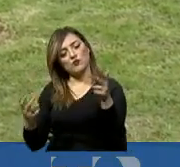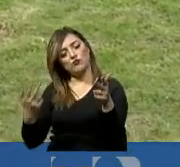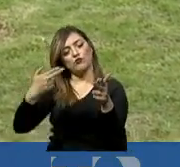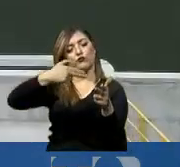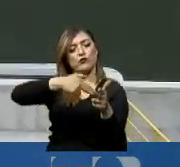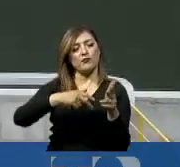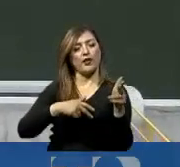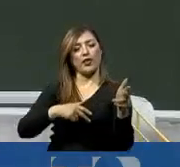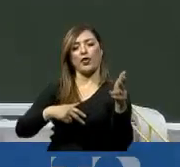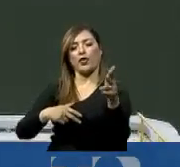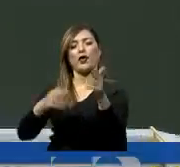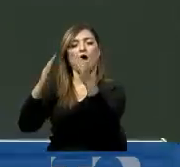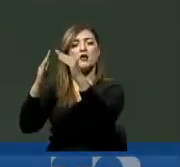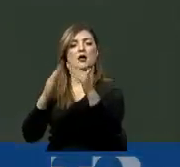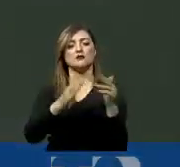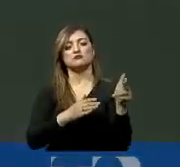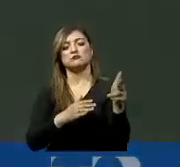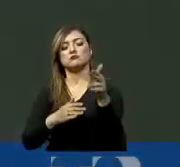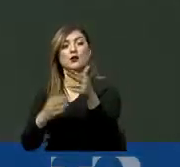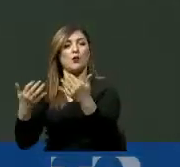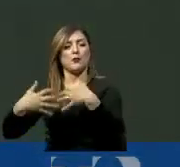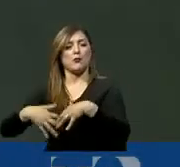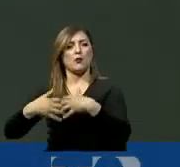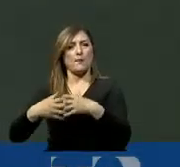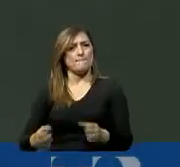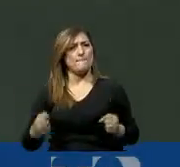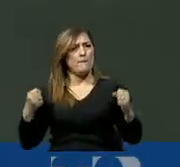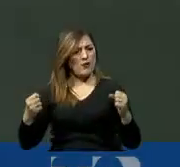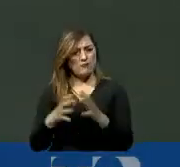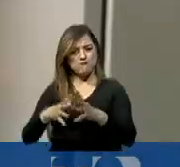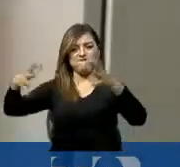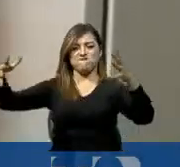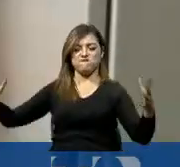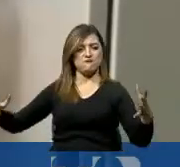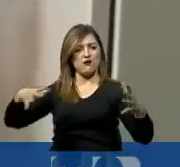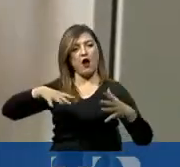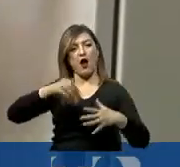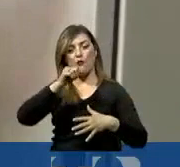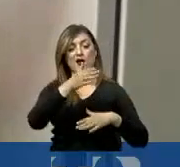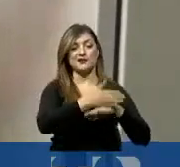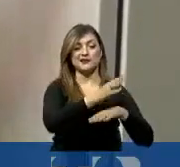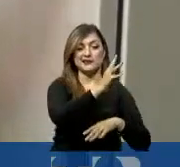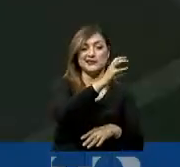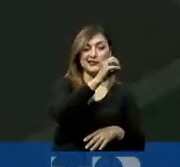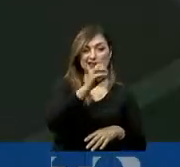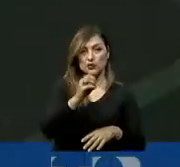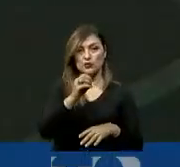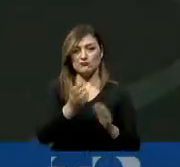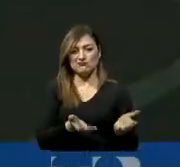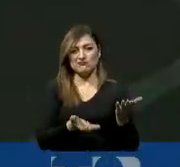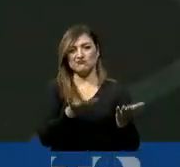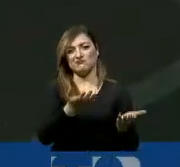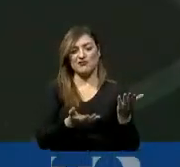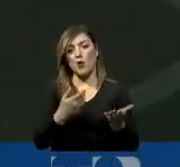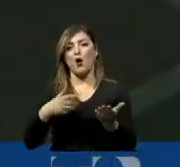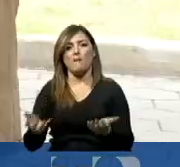la comunidad. Pero ahora esa planta tiene mayor capacidad de potabilización del agua. Pasó de 600 a 1.600 litros por